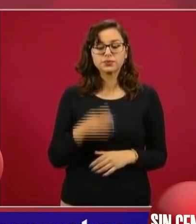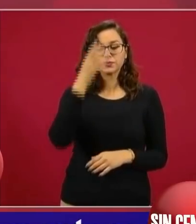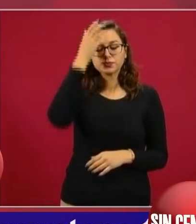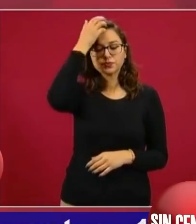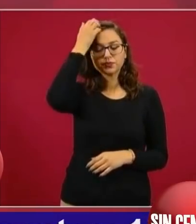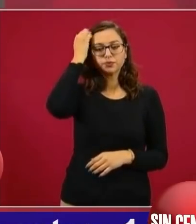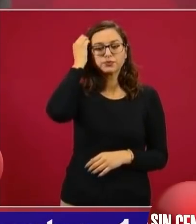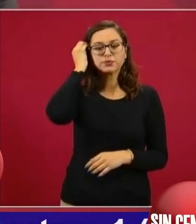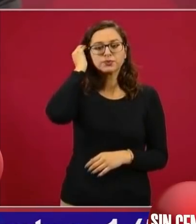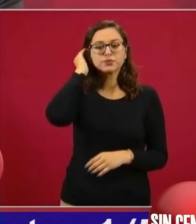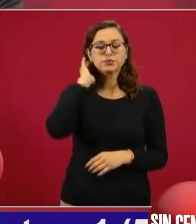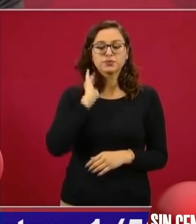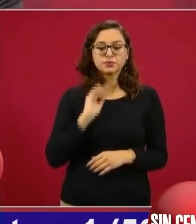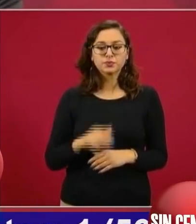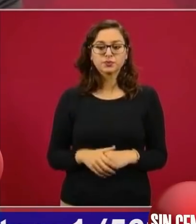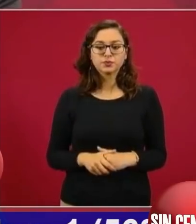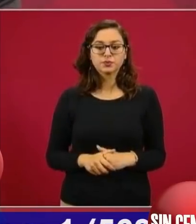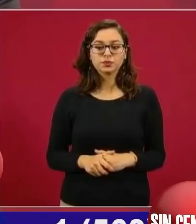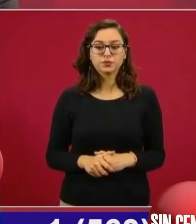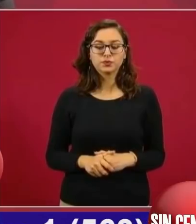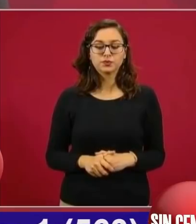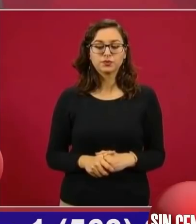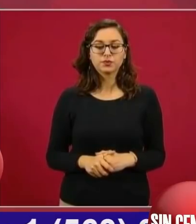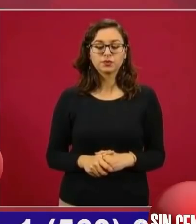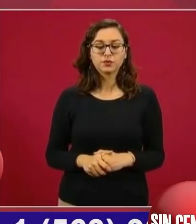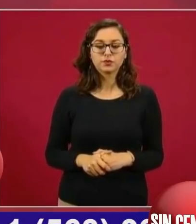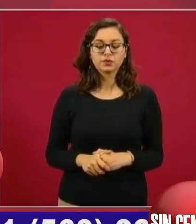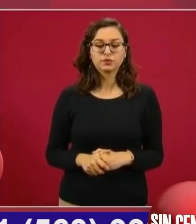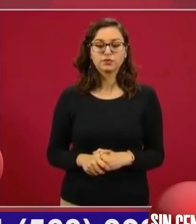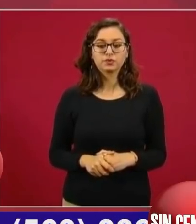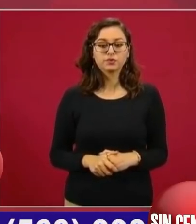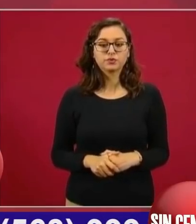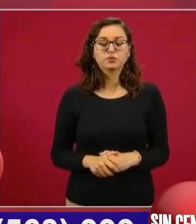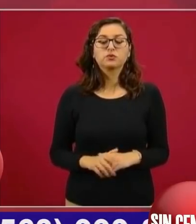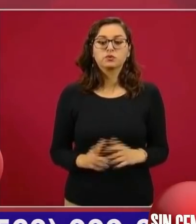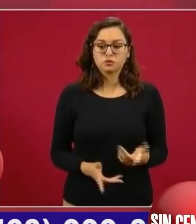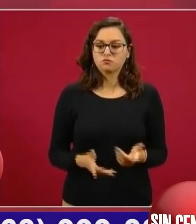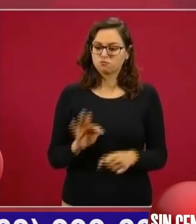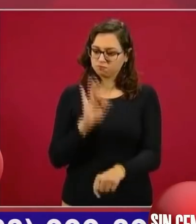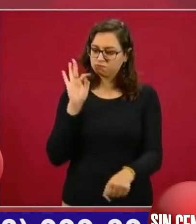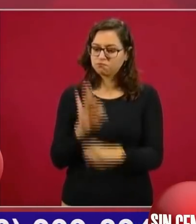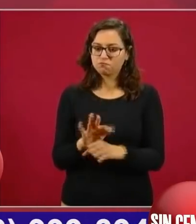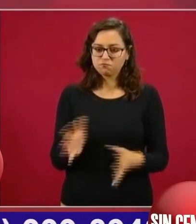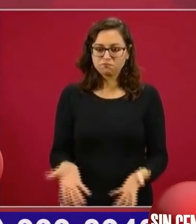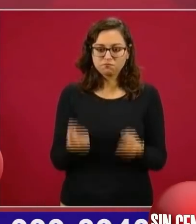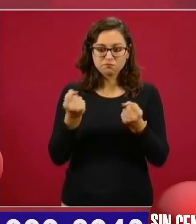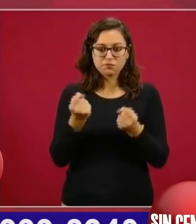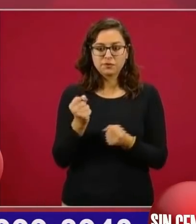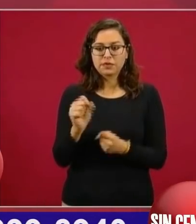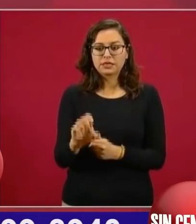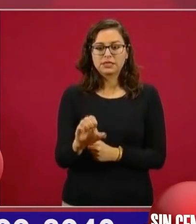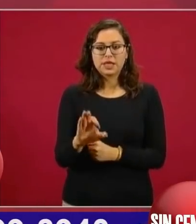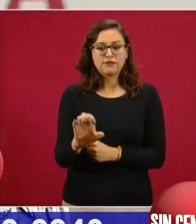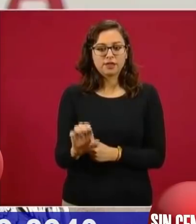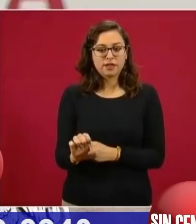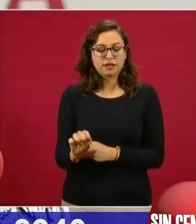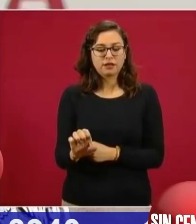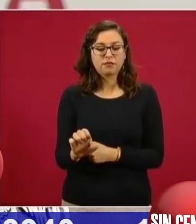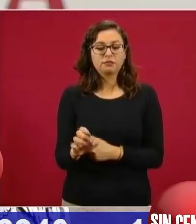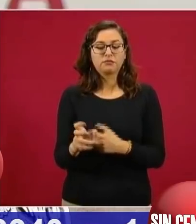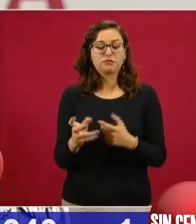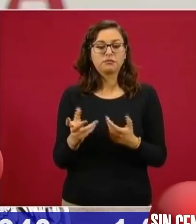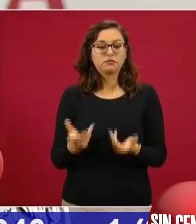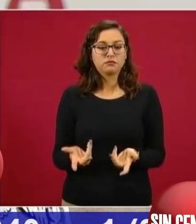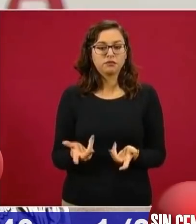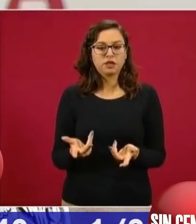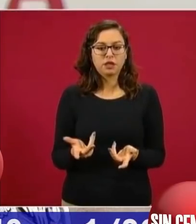Vamos a que se fortalezca la Comisión Federal de Electricidad. Ahí no es